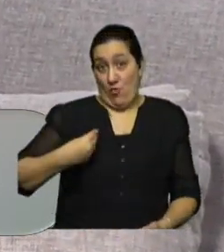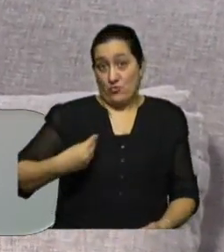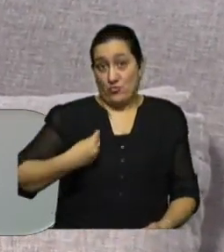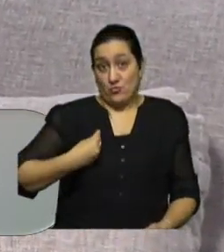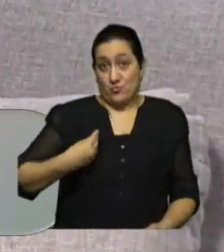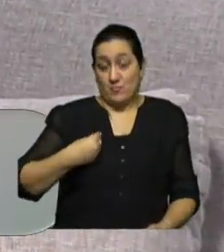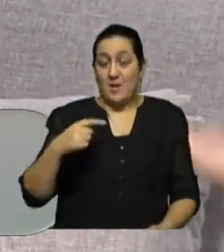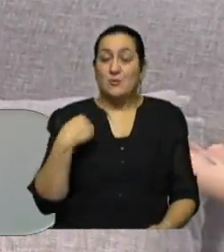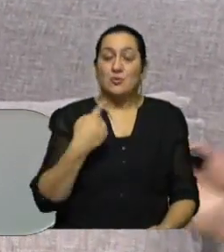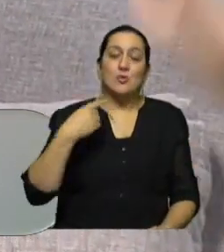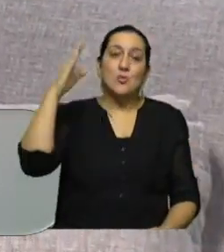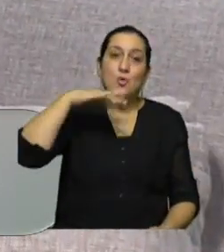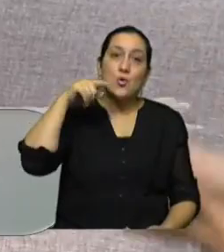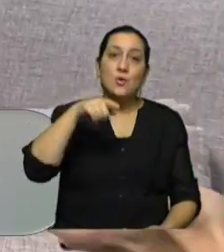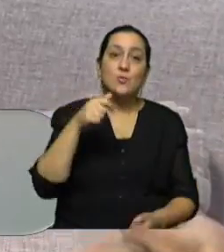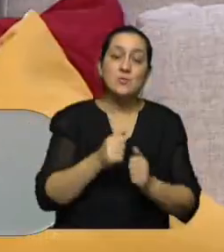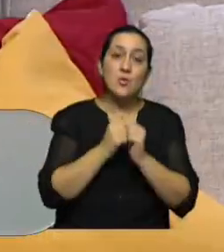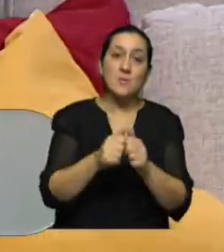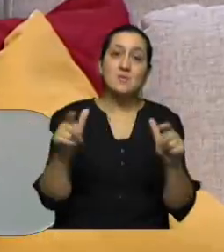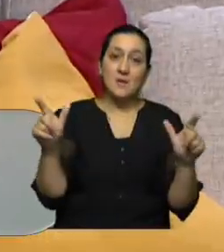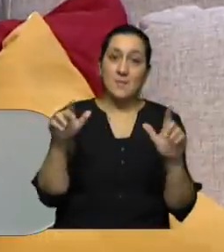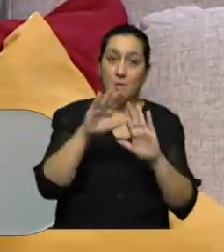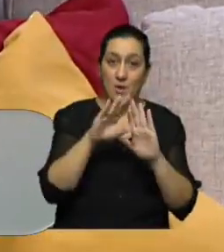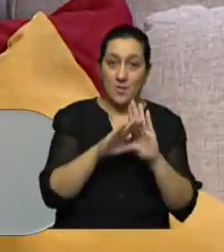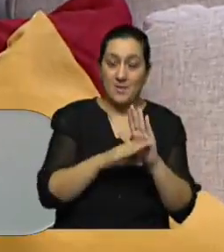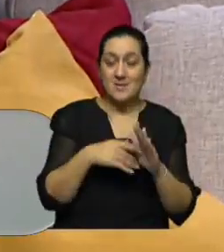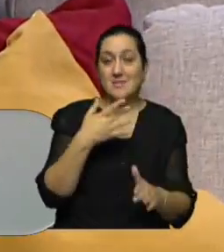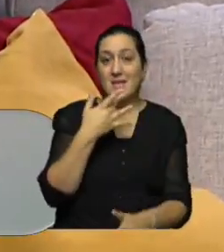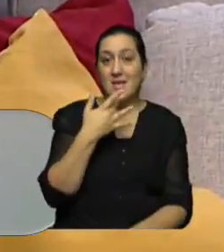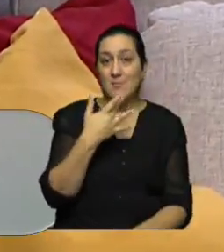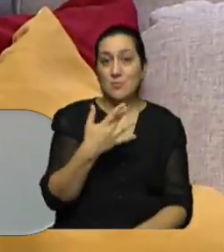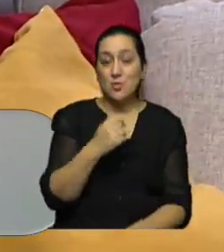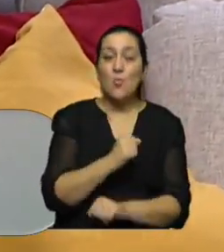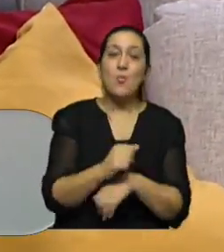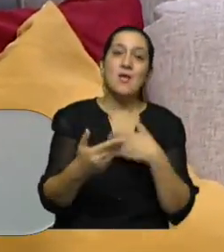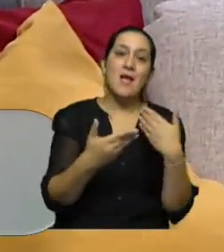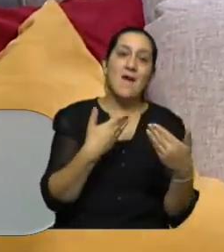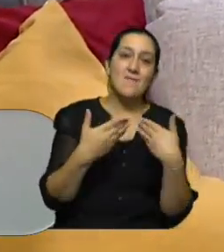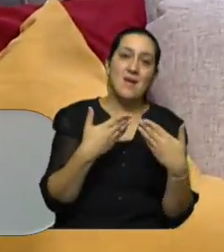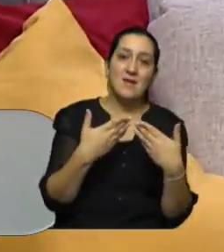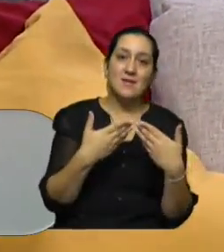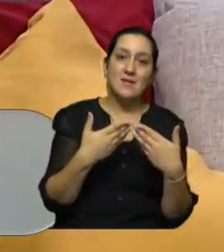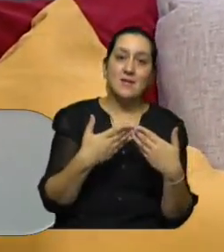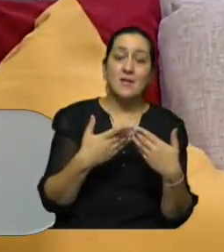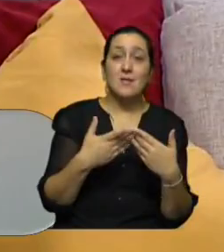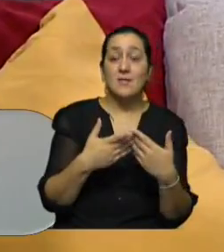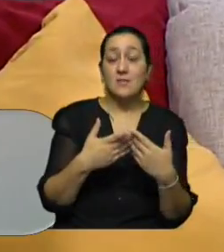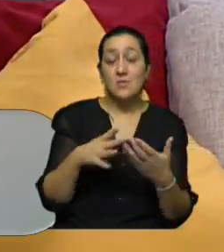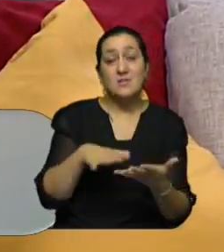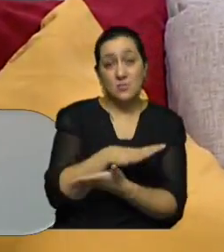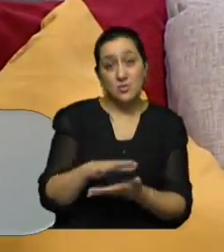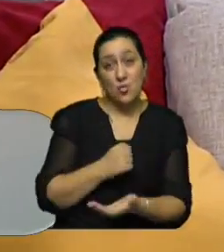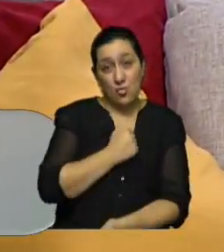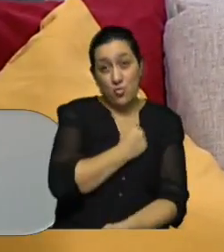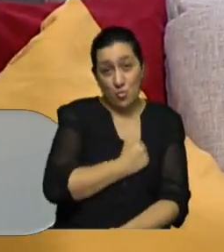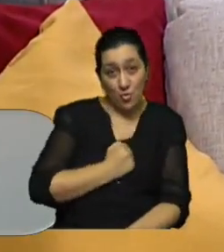programa y es un honor poder entrevistarte y es hermoso poder hablar de algo tan doloroso